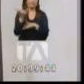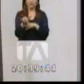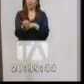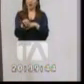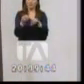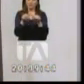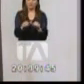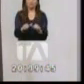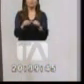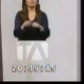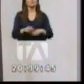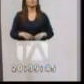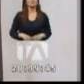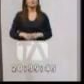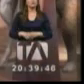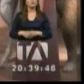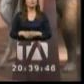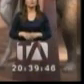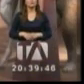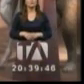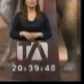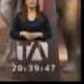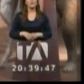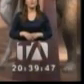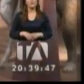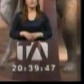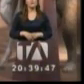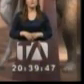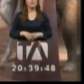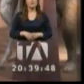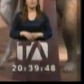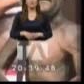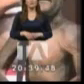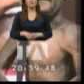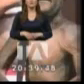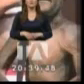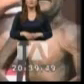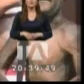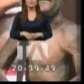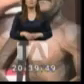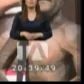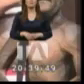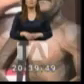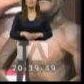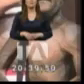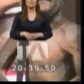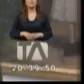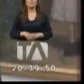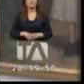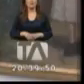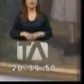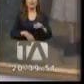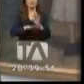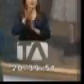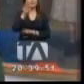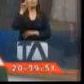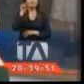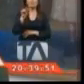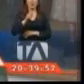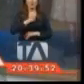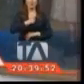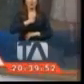en la Casa de la Cultura Ecuatoriana, seguirán acogiendo la exhibición permanente. Tiene en exposición más de 1.000